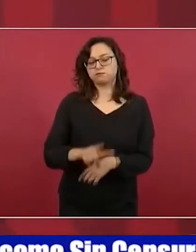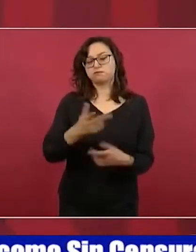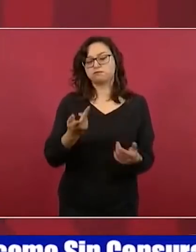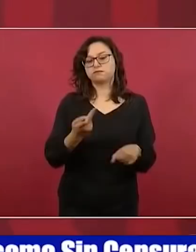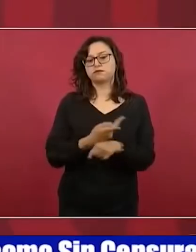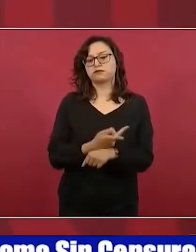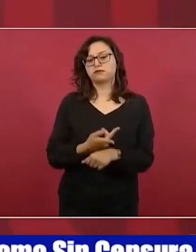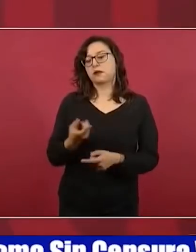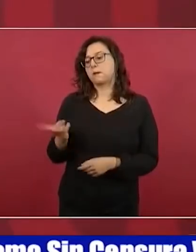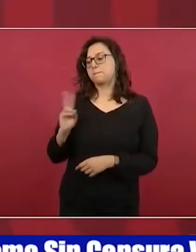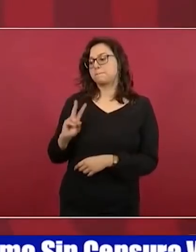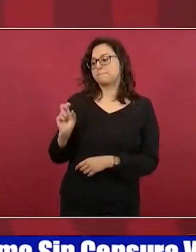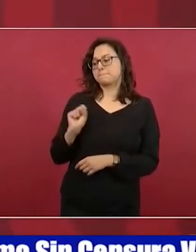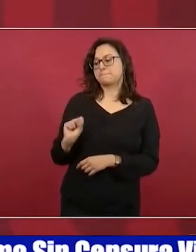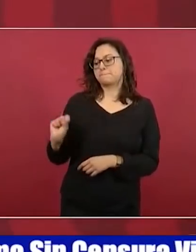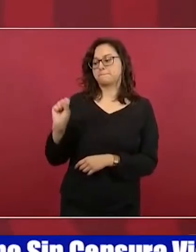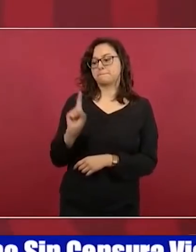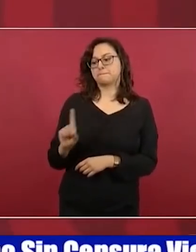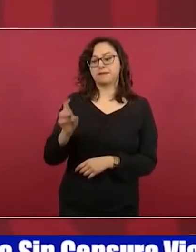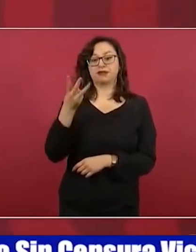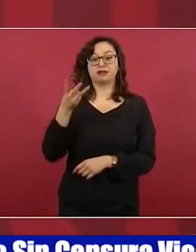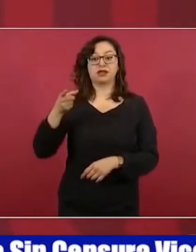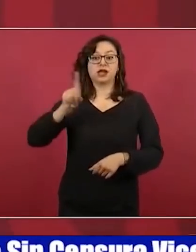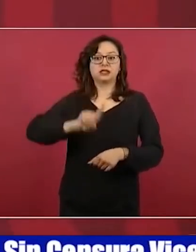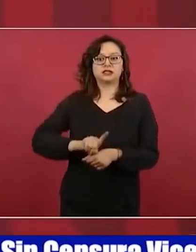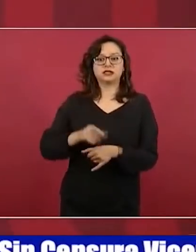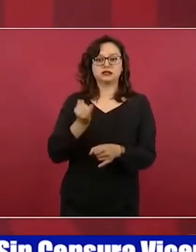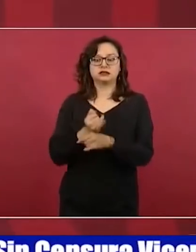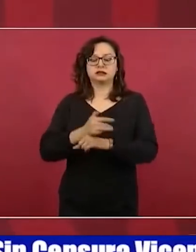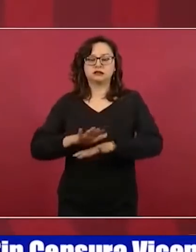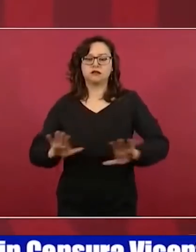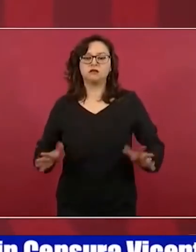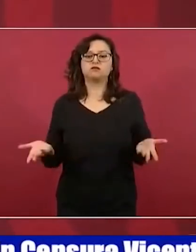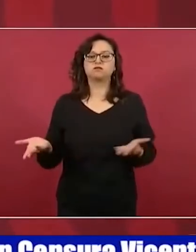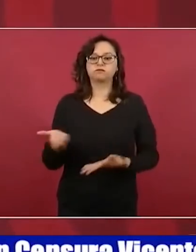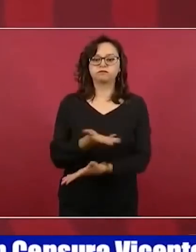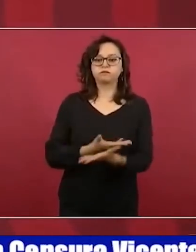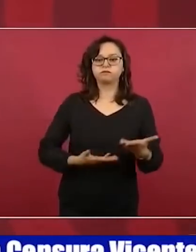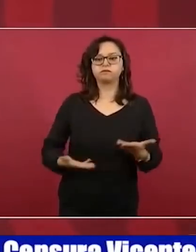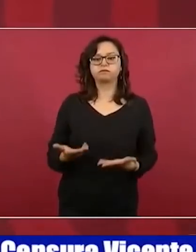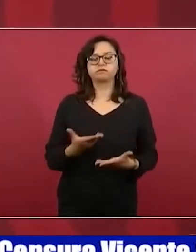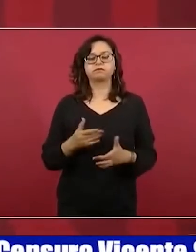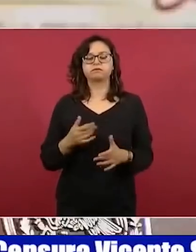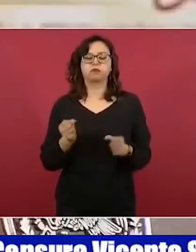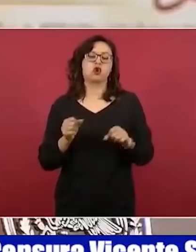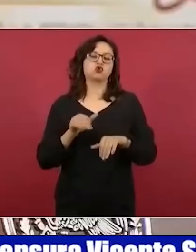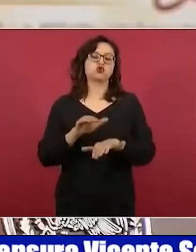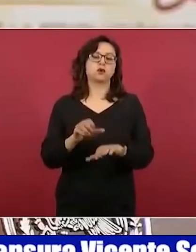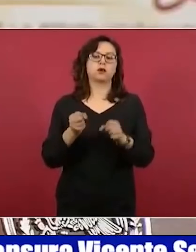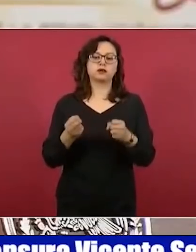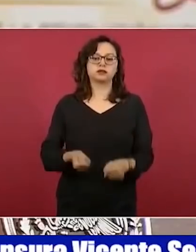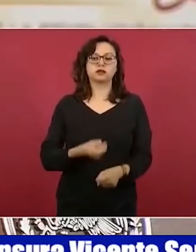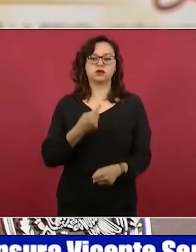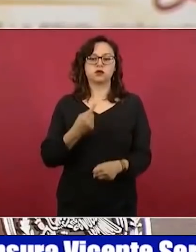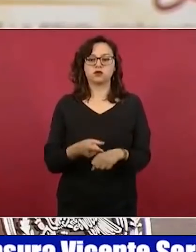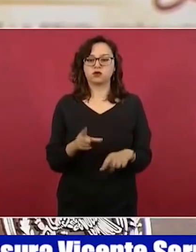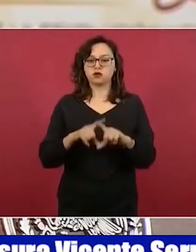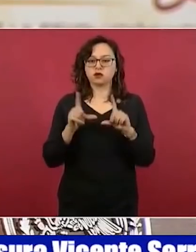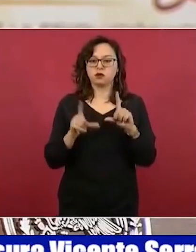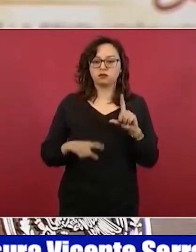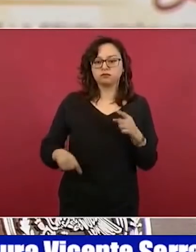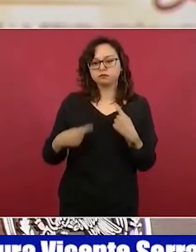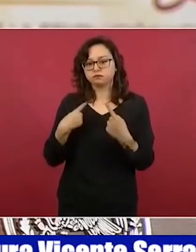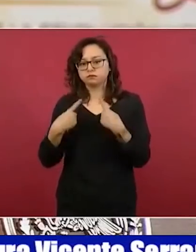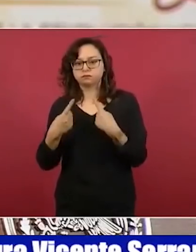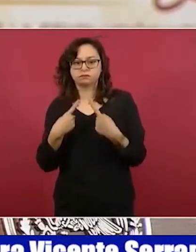de a la Cumbre de las Américas. Así lo dijo